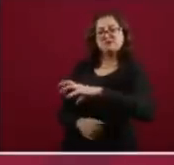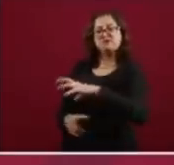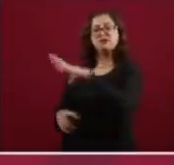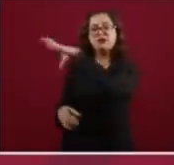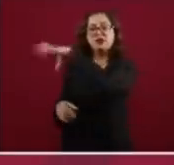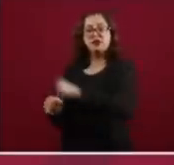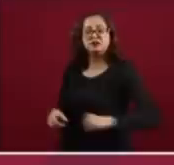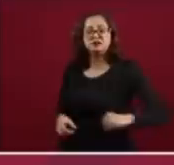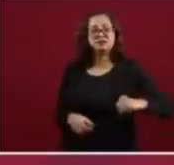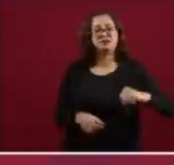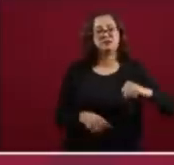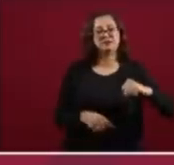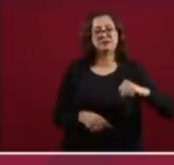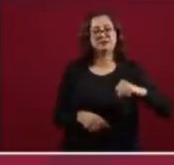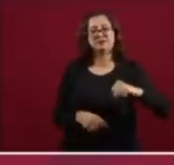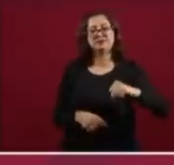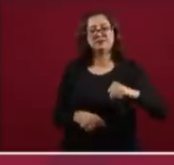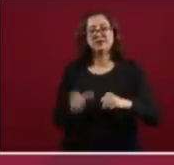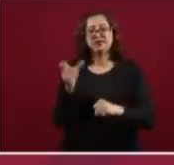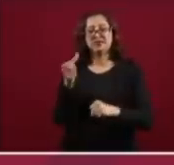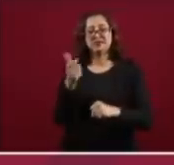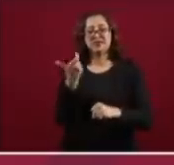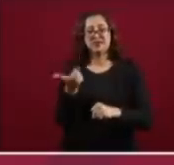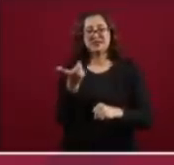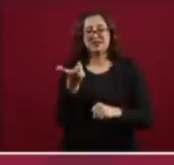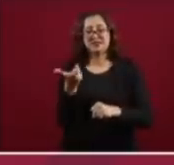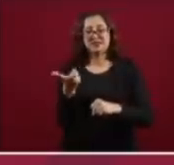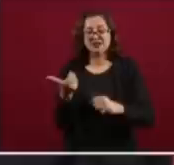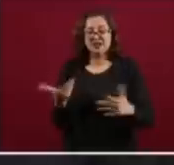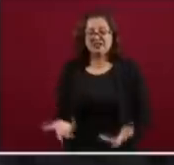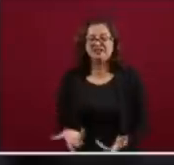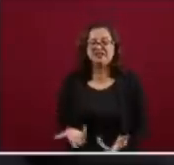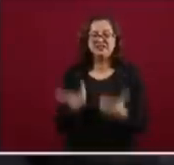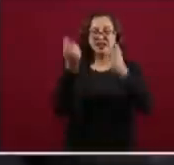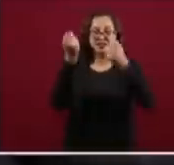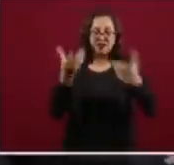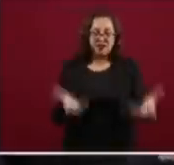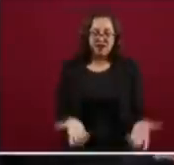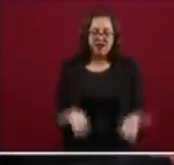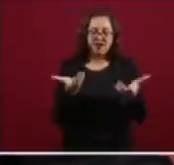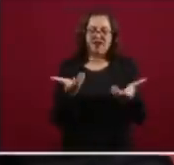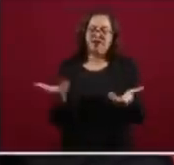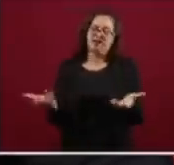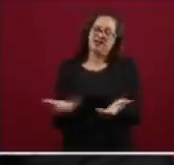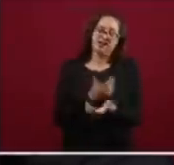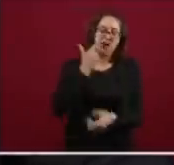agarrar el esté acá y así recuperó su brazo